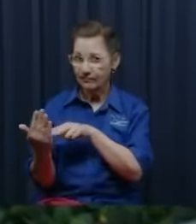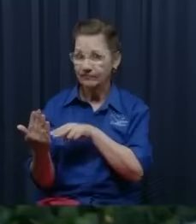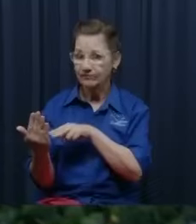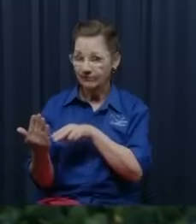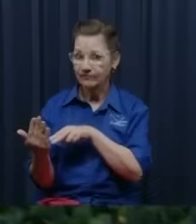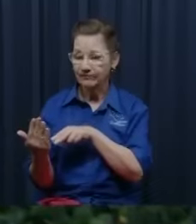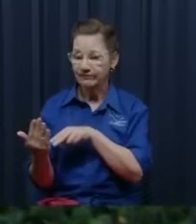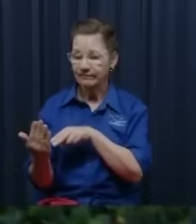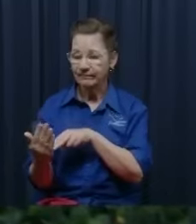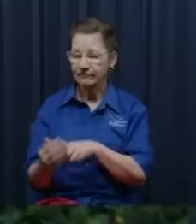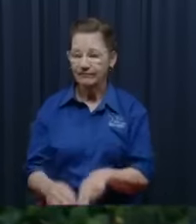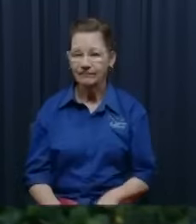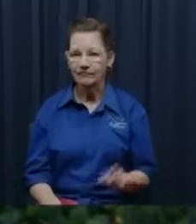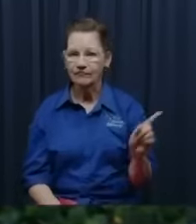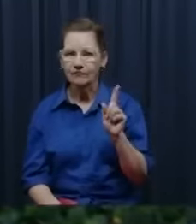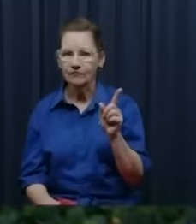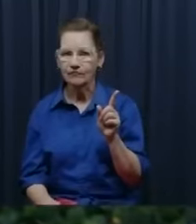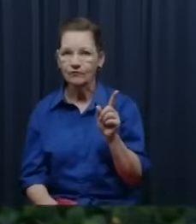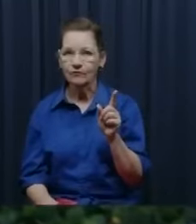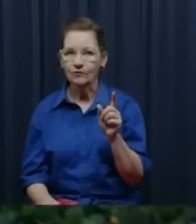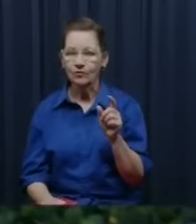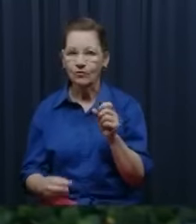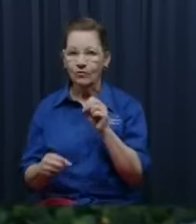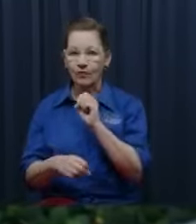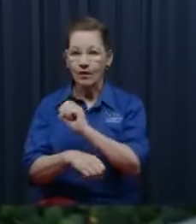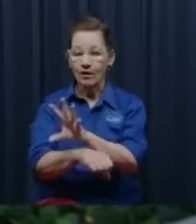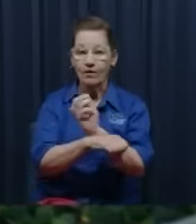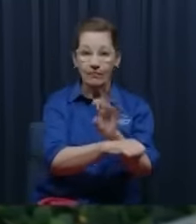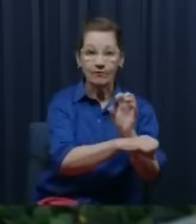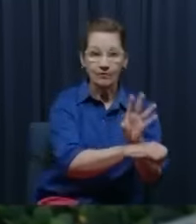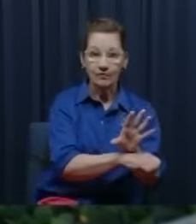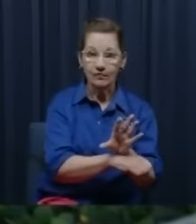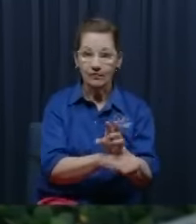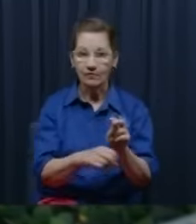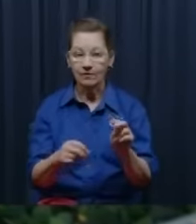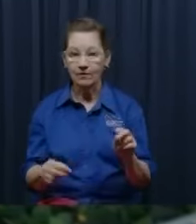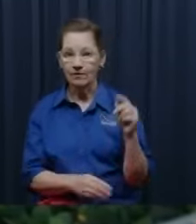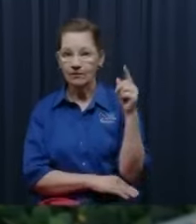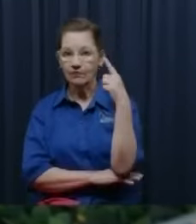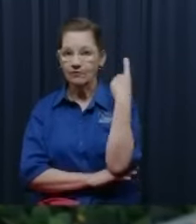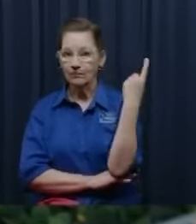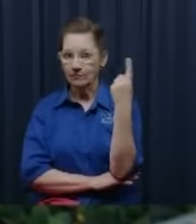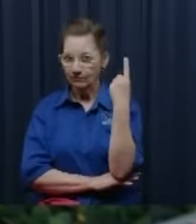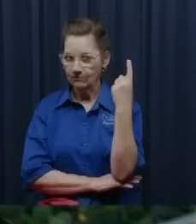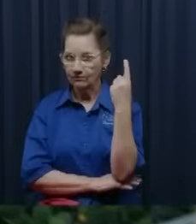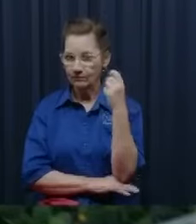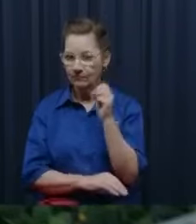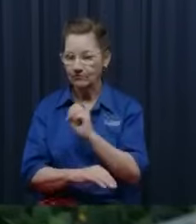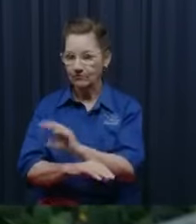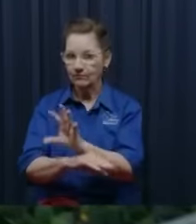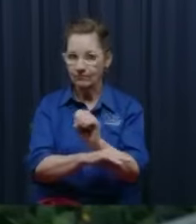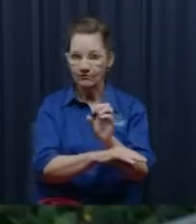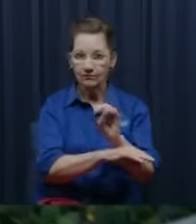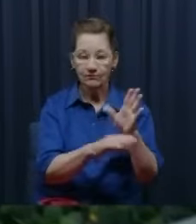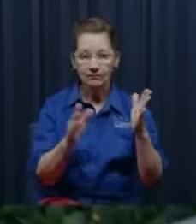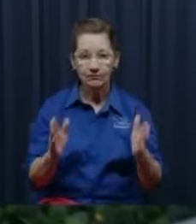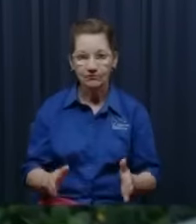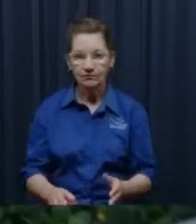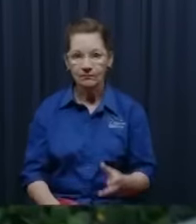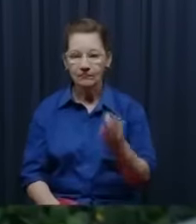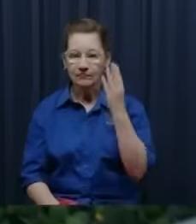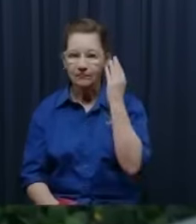los principales telenoticieros ni siquiera en porque son imágenes